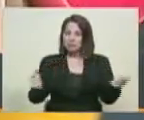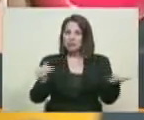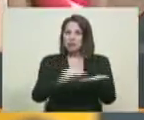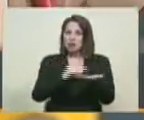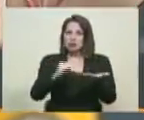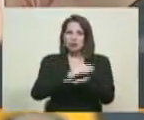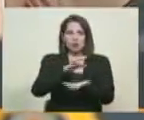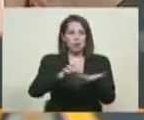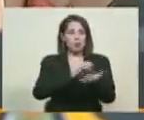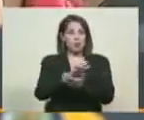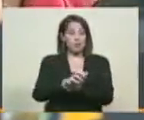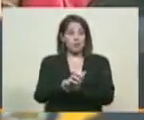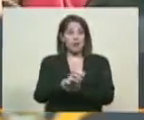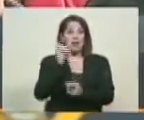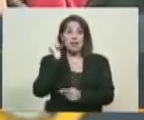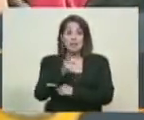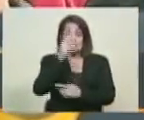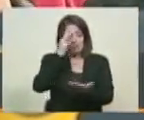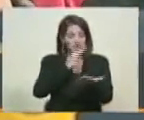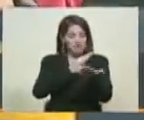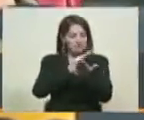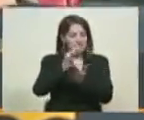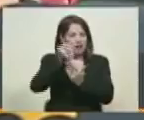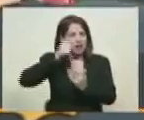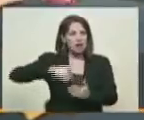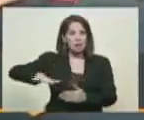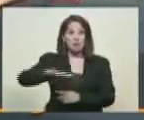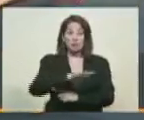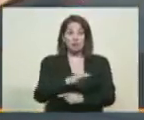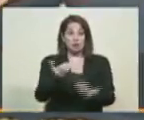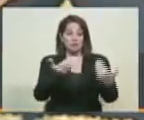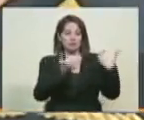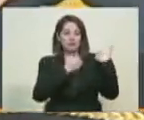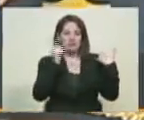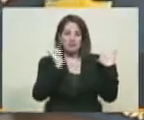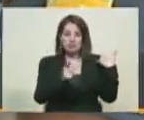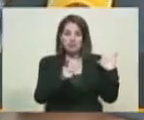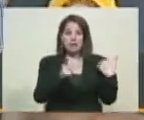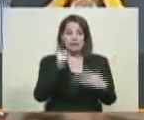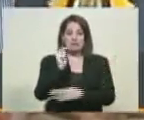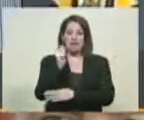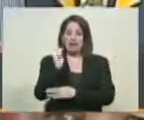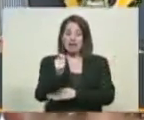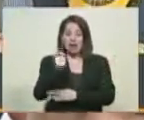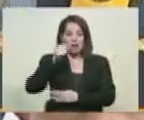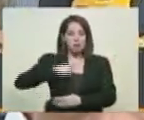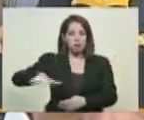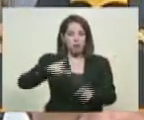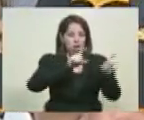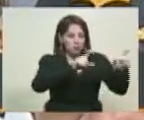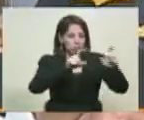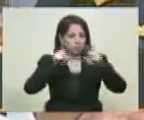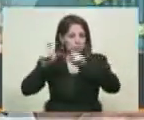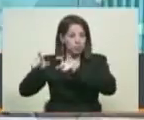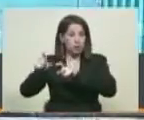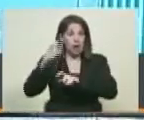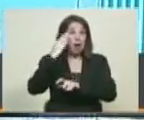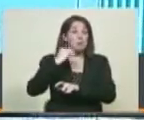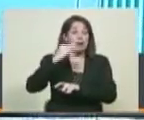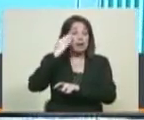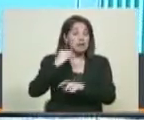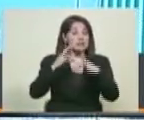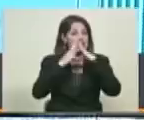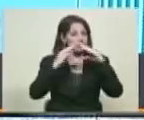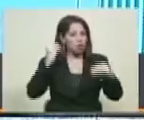Hay que tener fe en el pueblo. Y esta tarea que voy a dar en este momento, tomando la experiencia, las